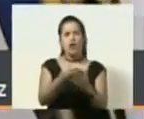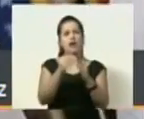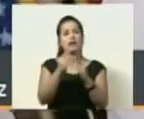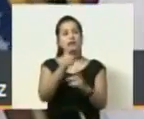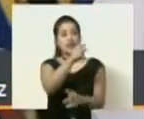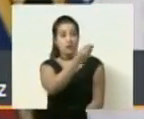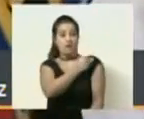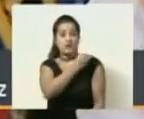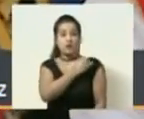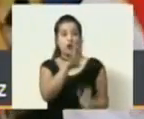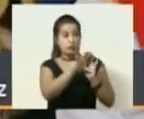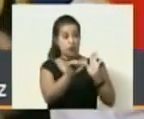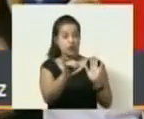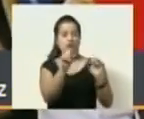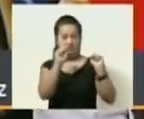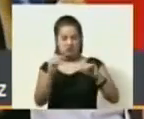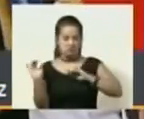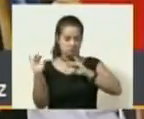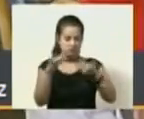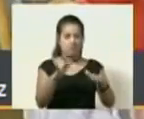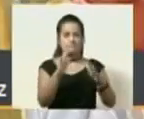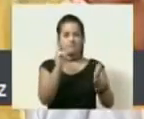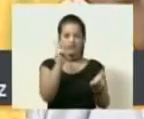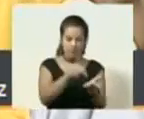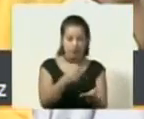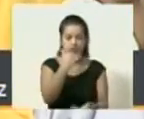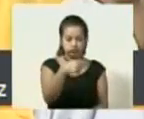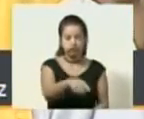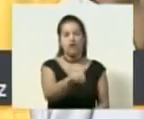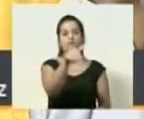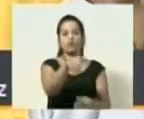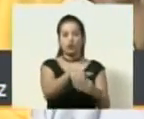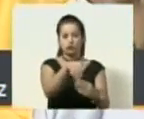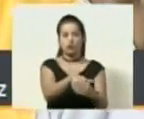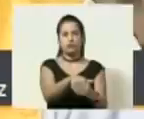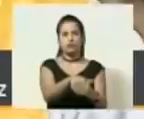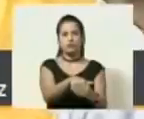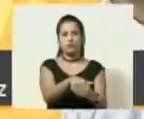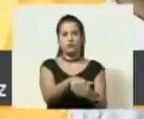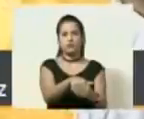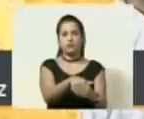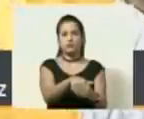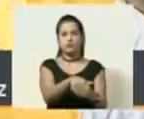proceso constituyente de estas próximas elecciones.